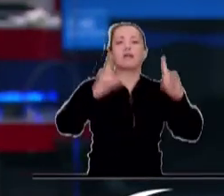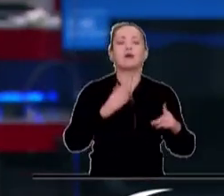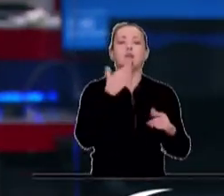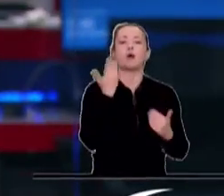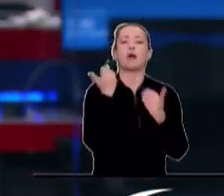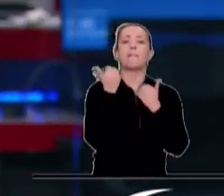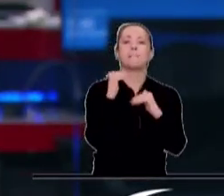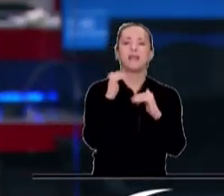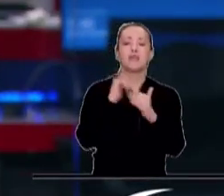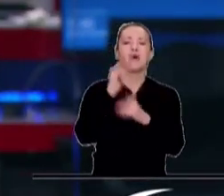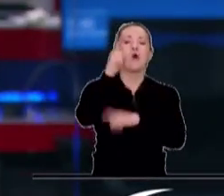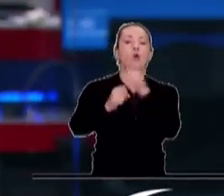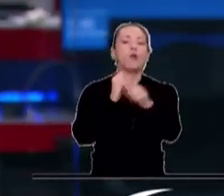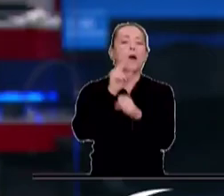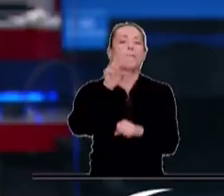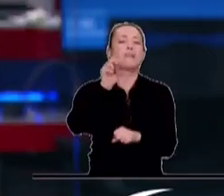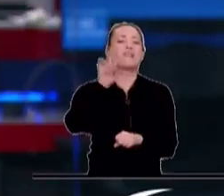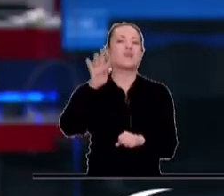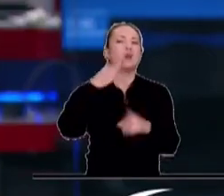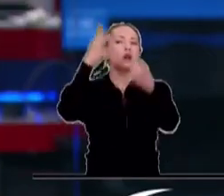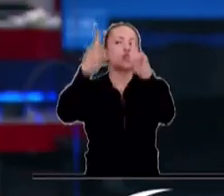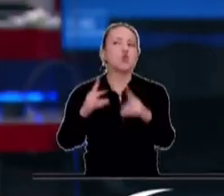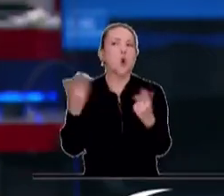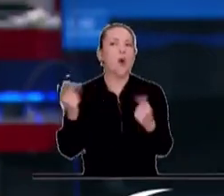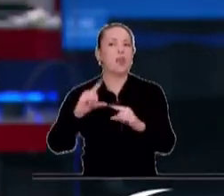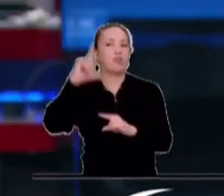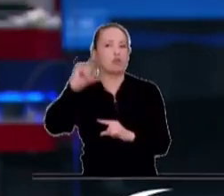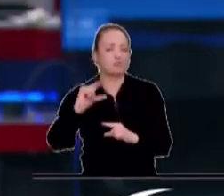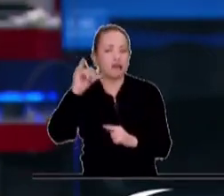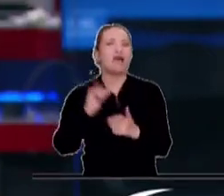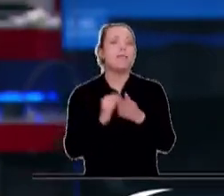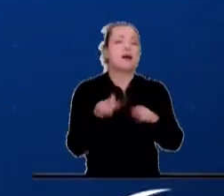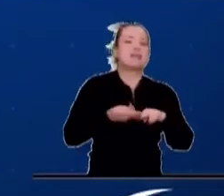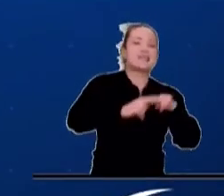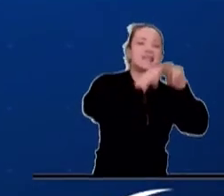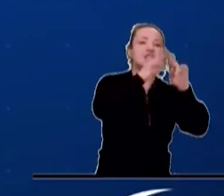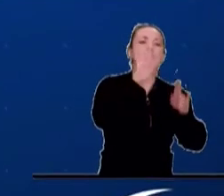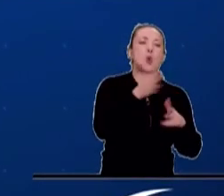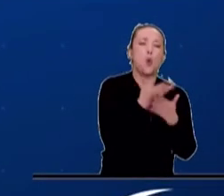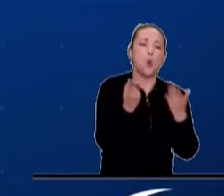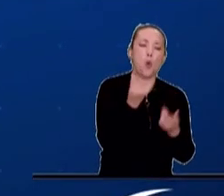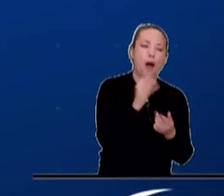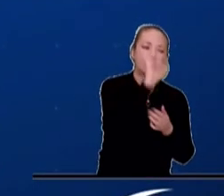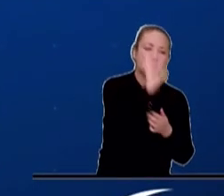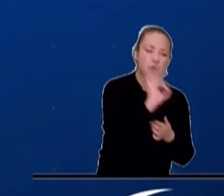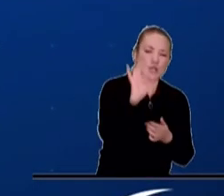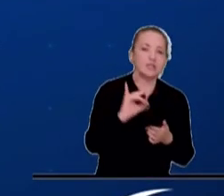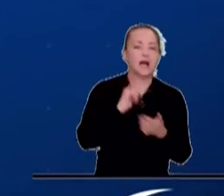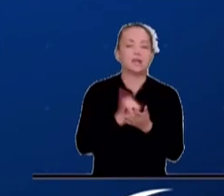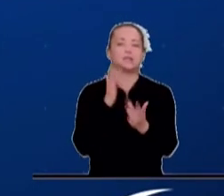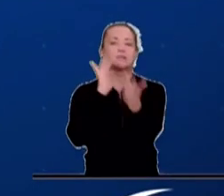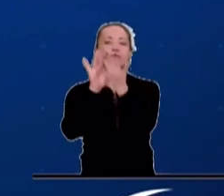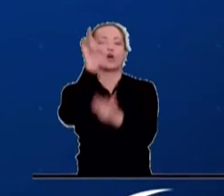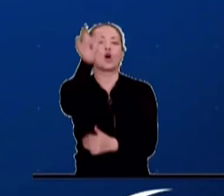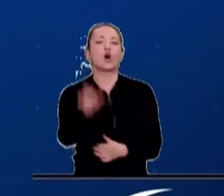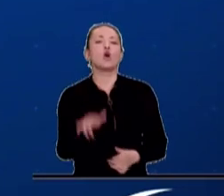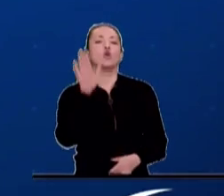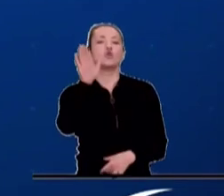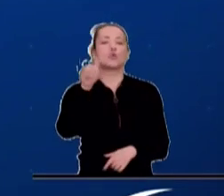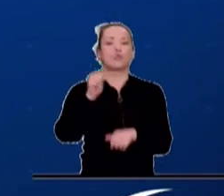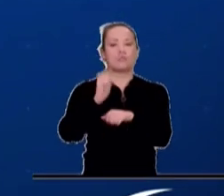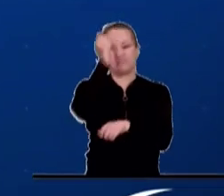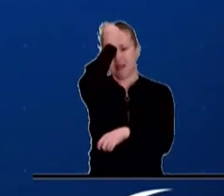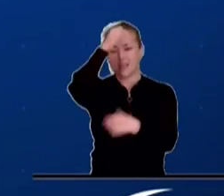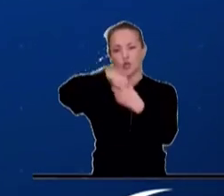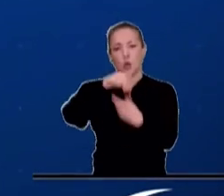del 2024 y las tasas de interés, contactamos hasta ahora a Henry Amorocho Moreno, docente titular de Hacienda Pública y Presupuesto